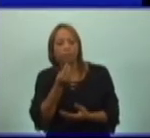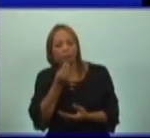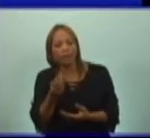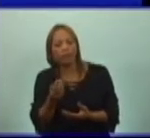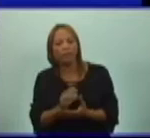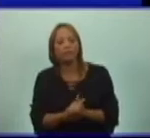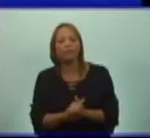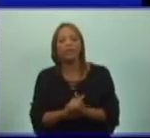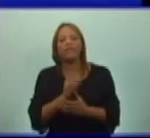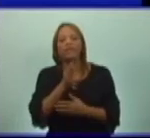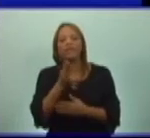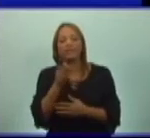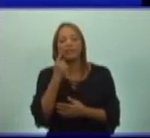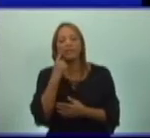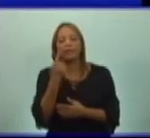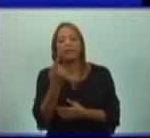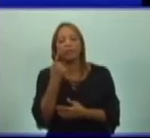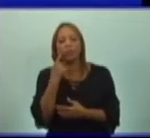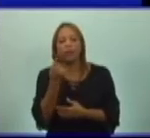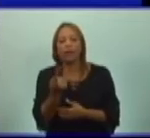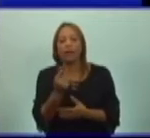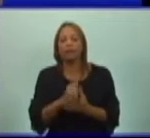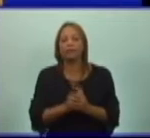las visitas virtuales,